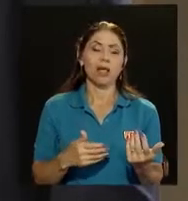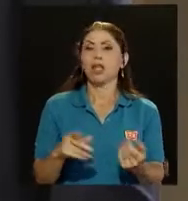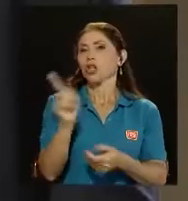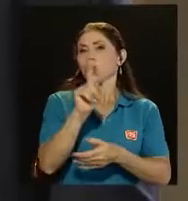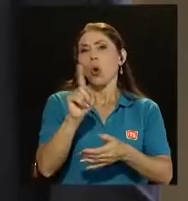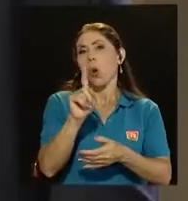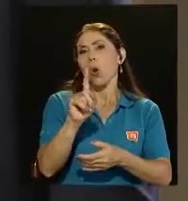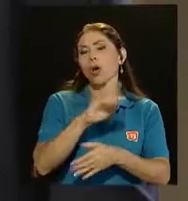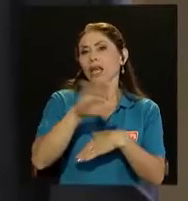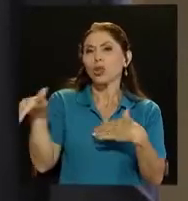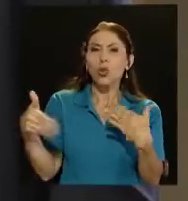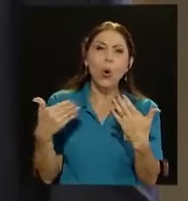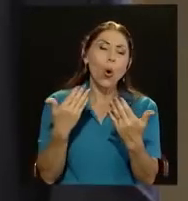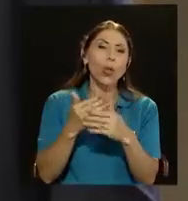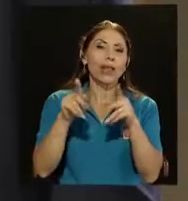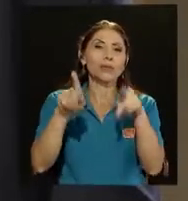acostumbrado en sí ser